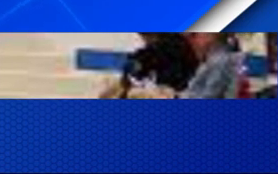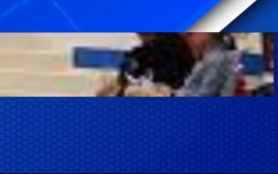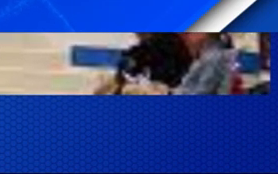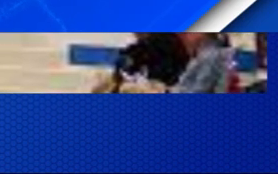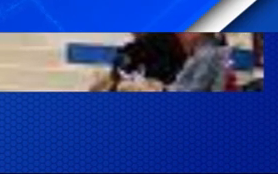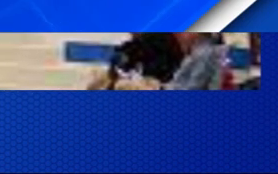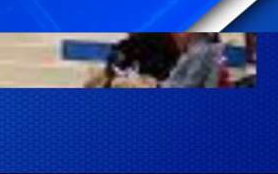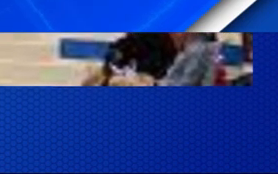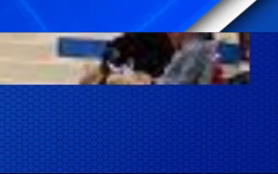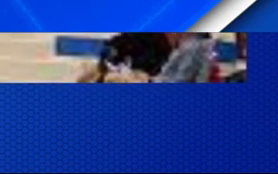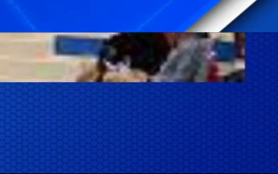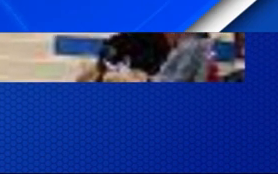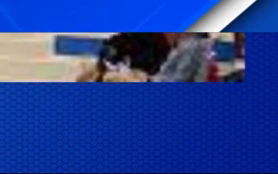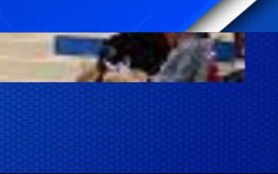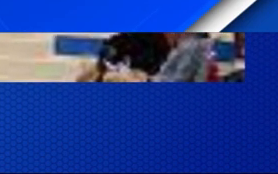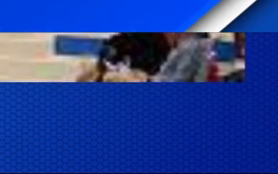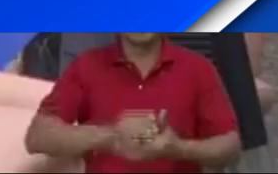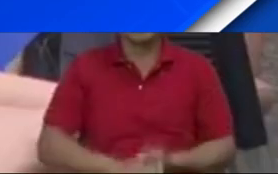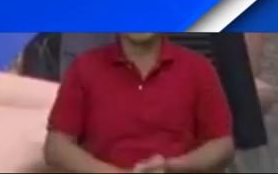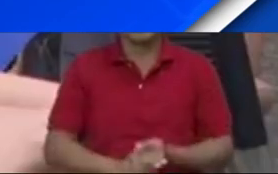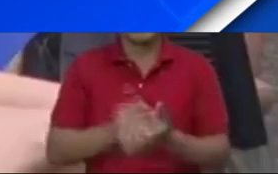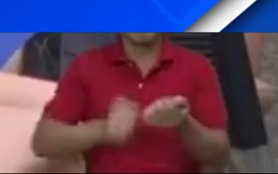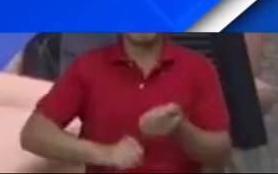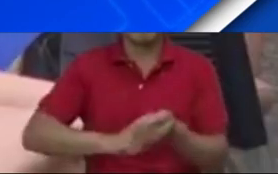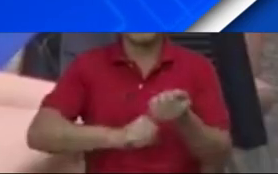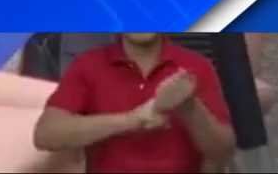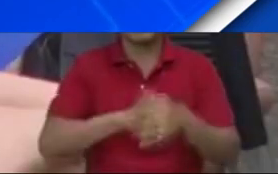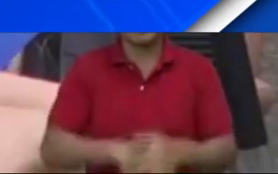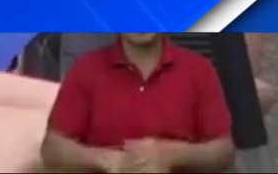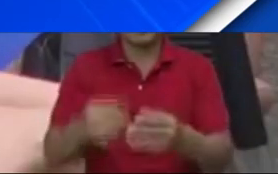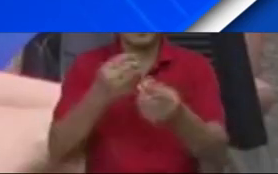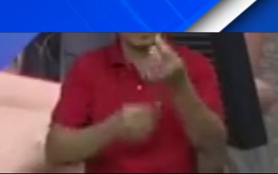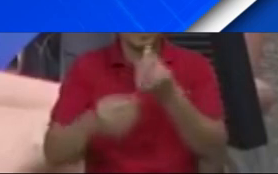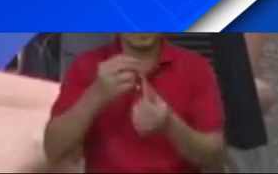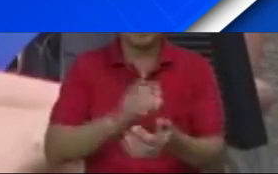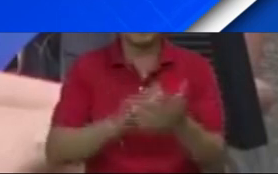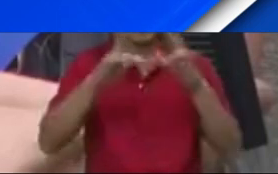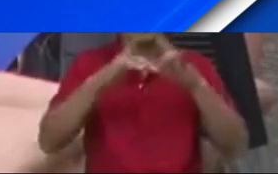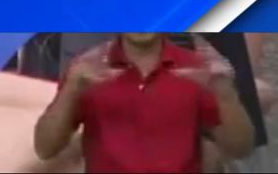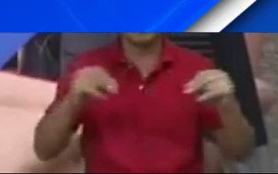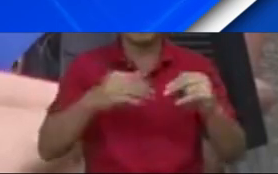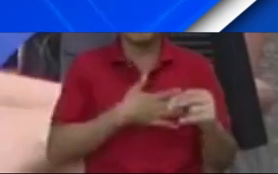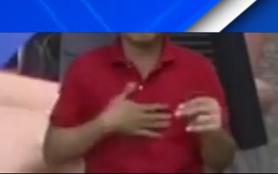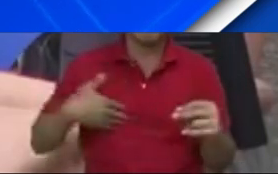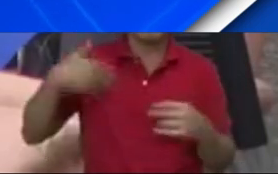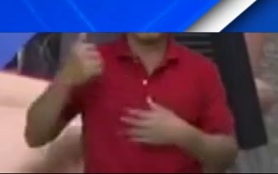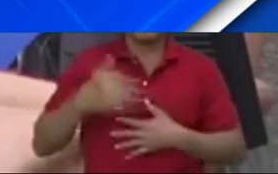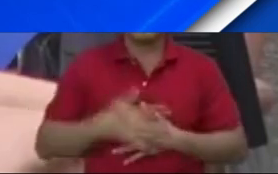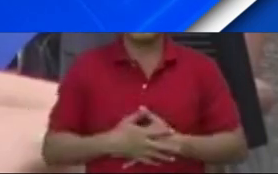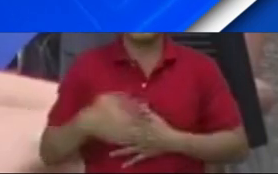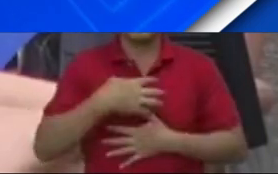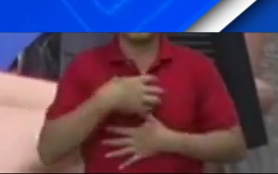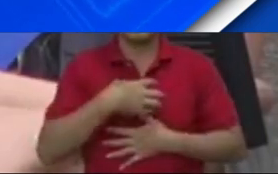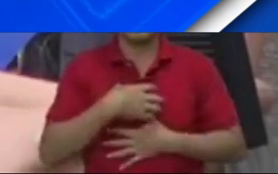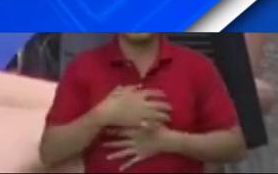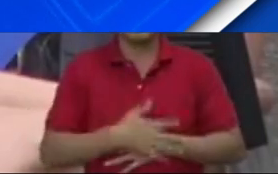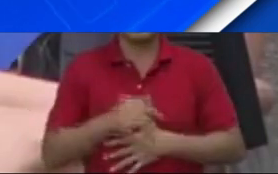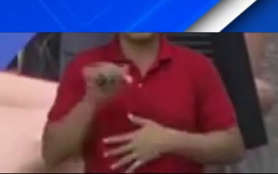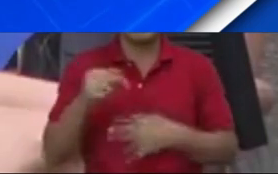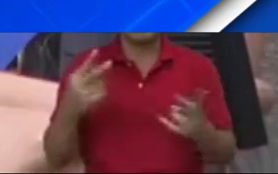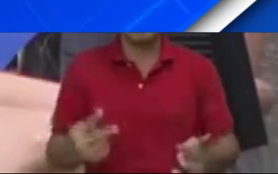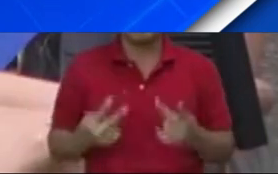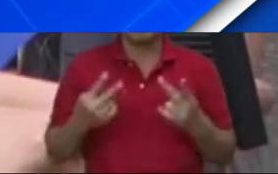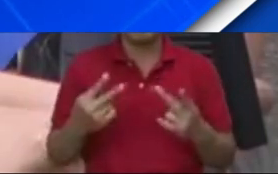país. Contribuir al desarrollo económico del país y al mejoramiento de las condiciones de vida del pueblo